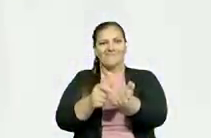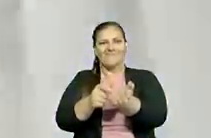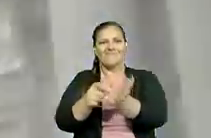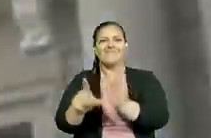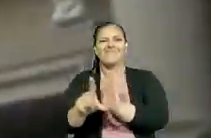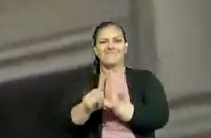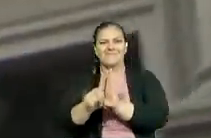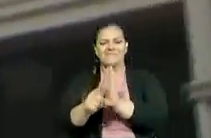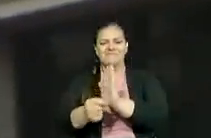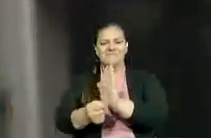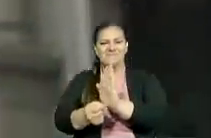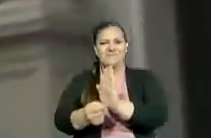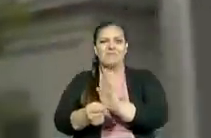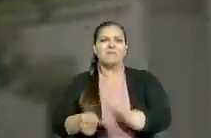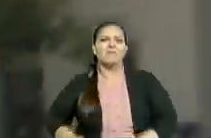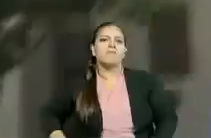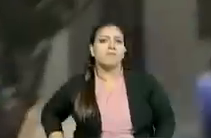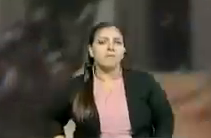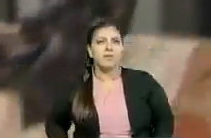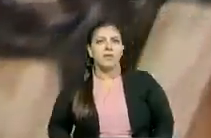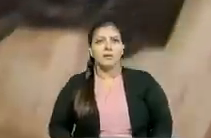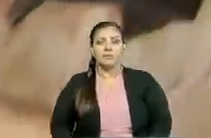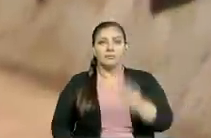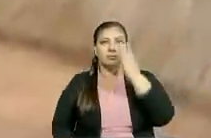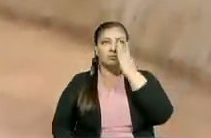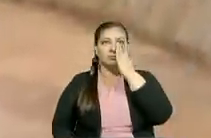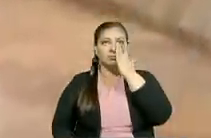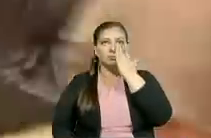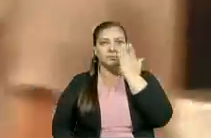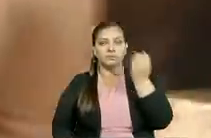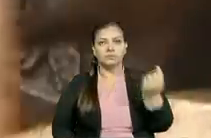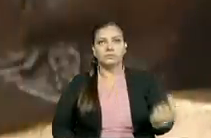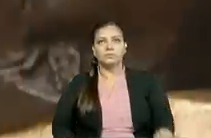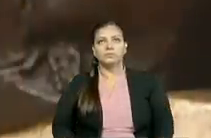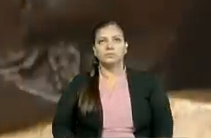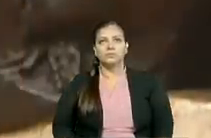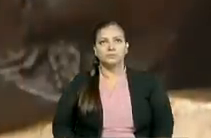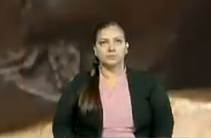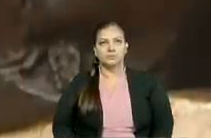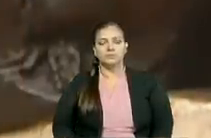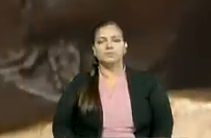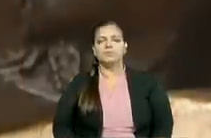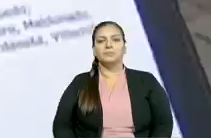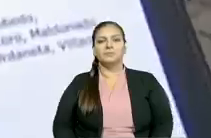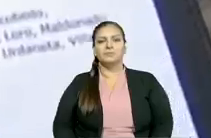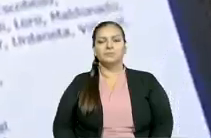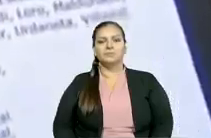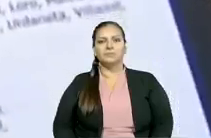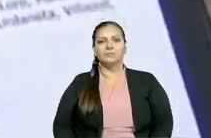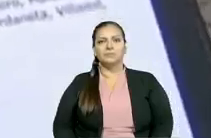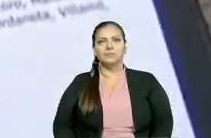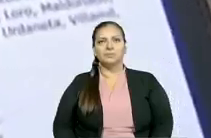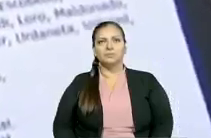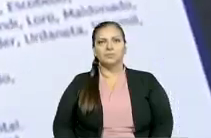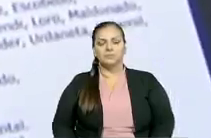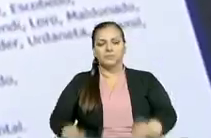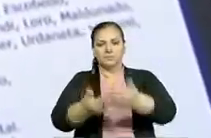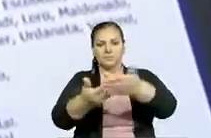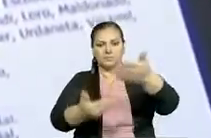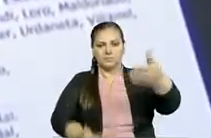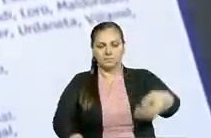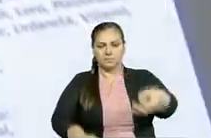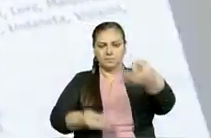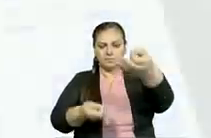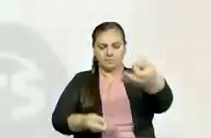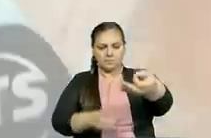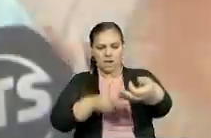Bicentenario ya galopa en las mentes de sus organizadores, para que el ALBA nunca deje de traer a la madre de todos los